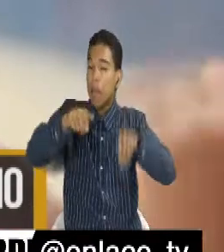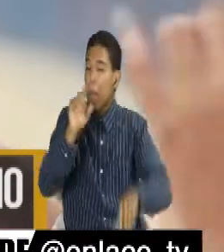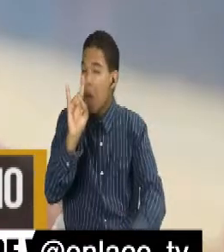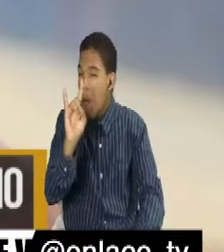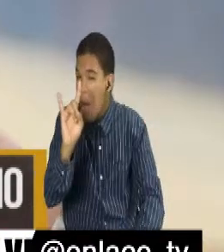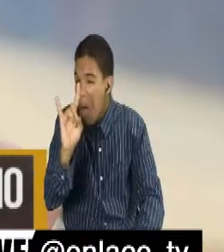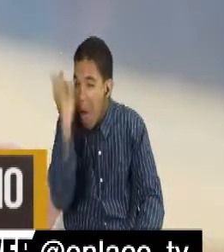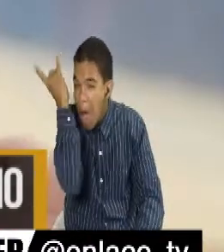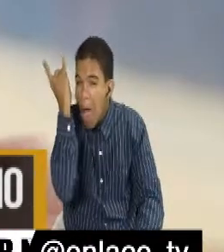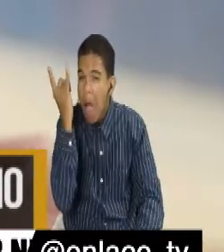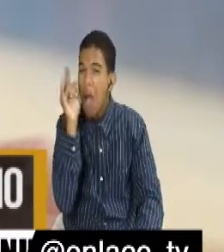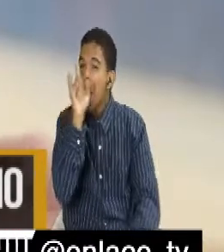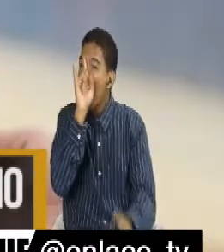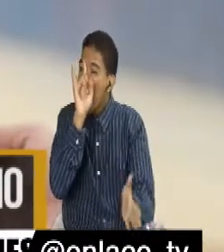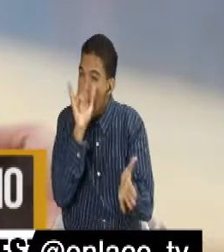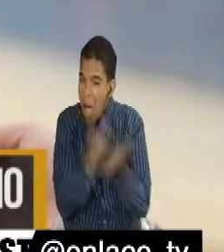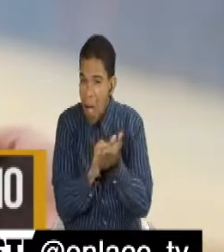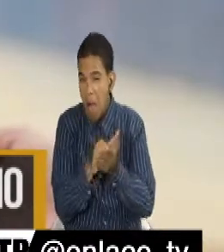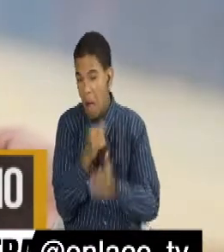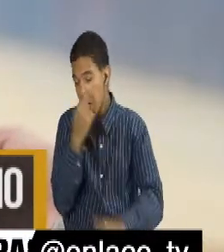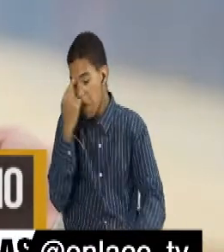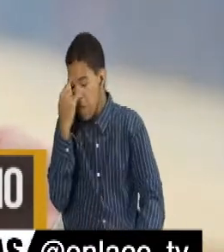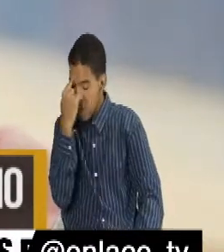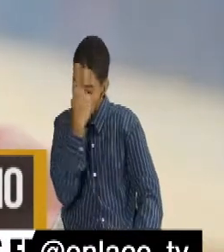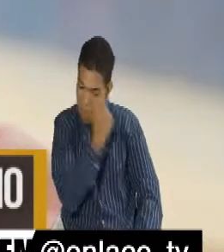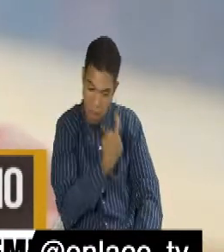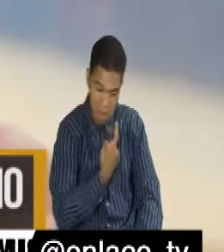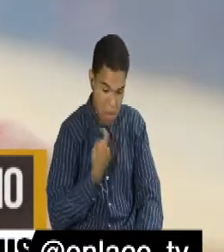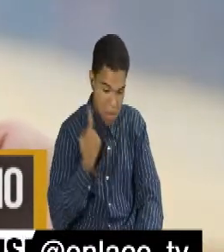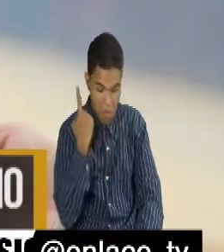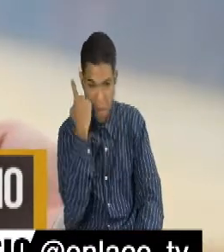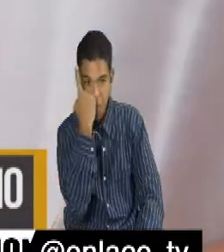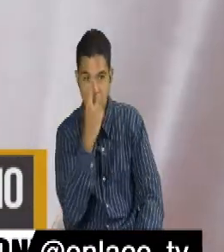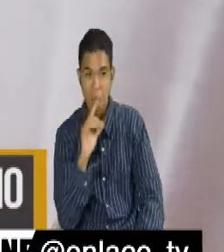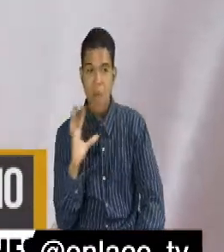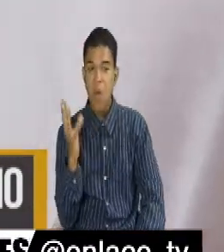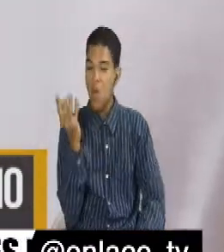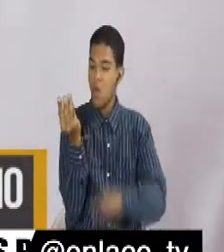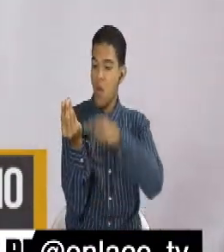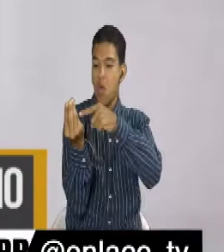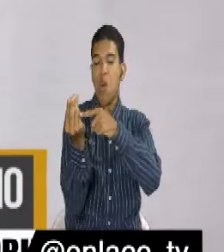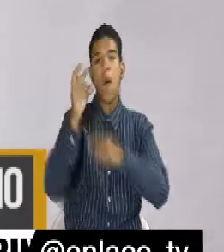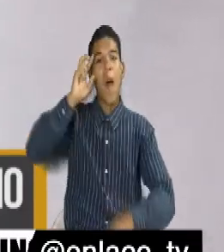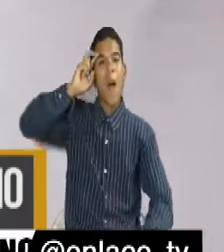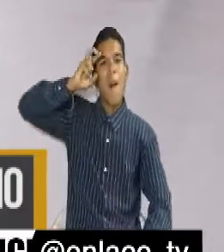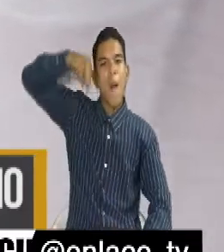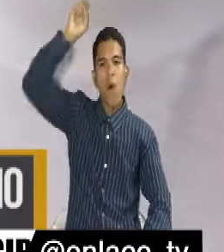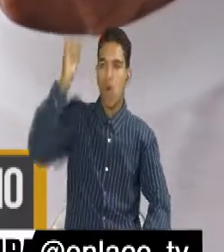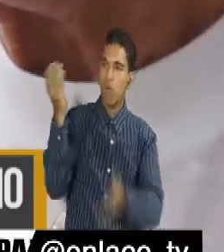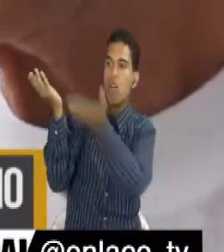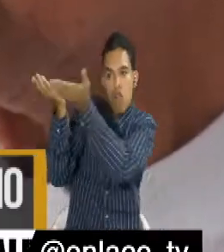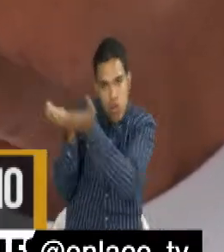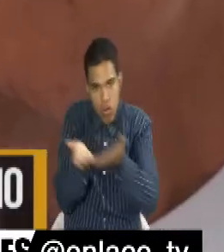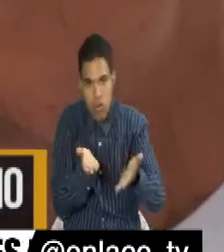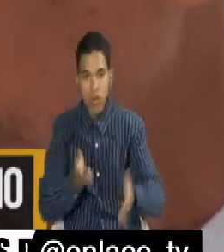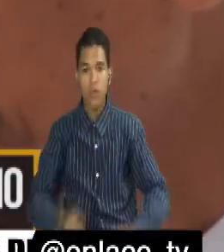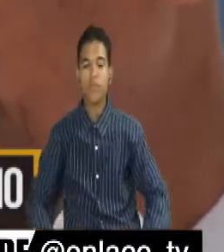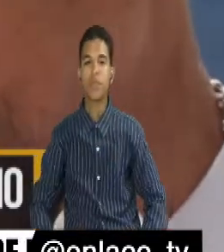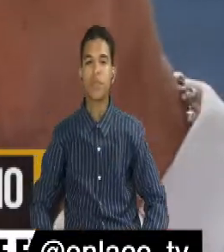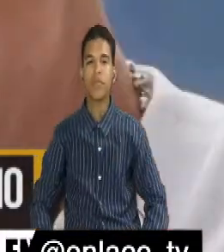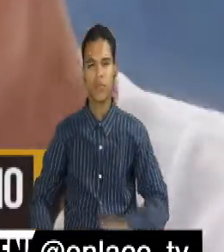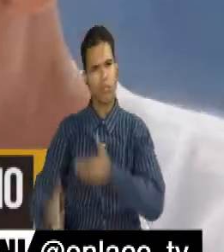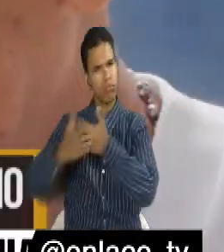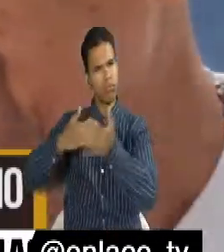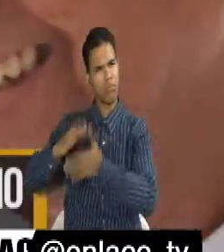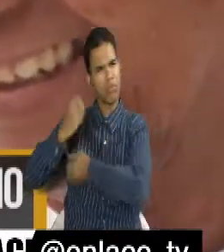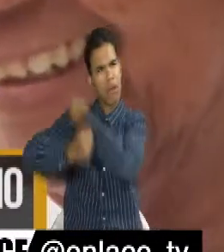estamos en mente de traer un equipo profesional. Este hombre, pese a su edad, volvió al emblemático escenario